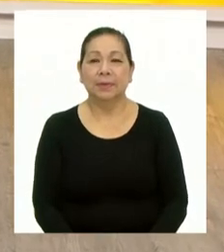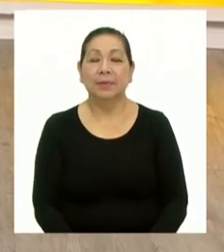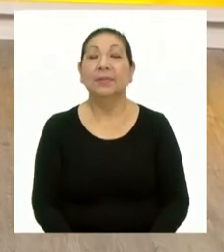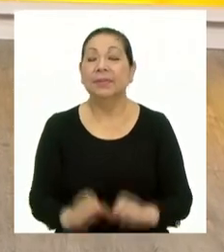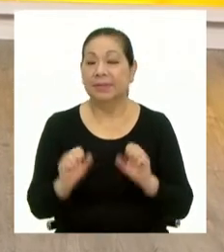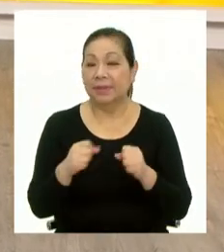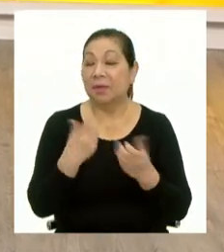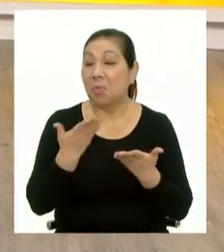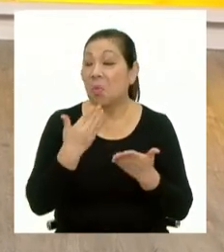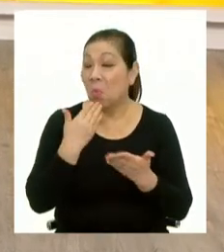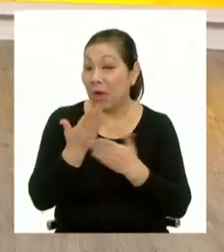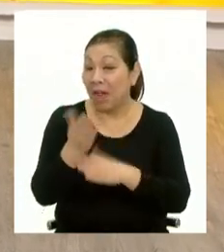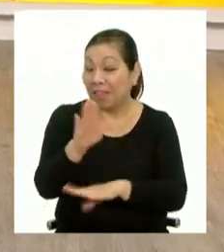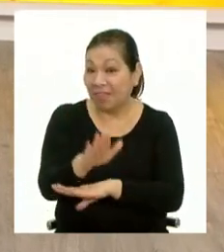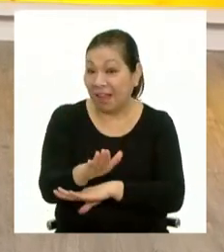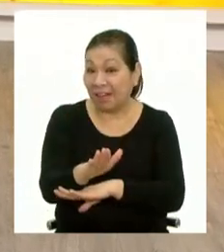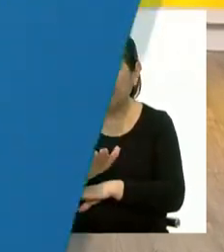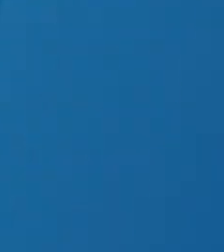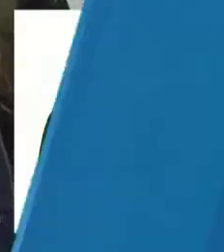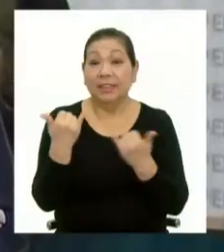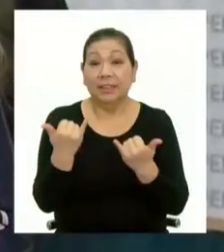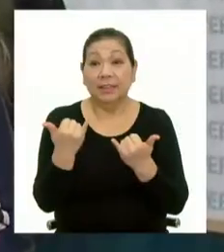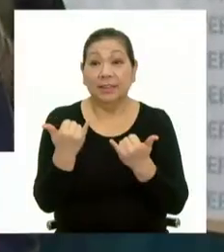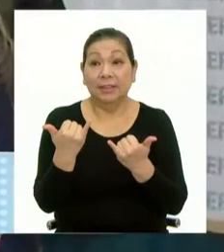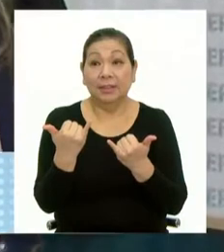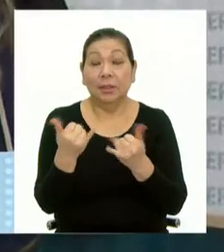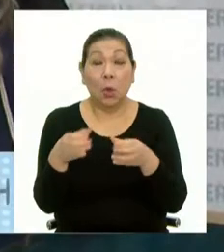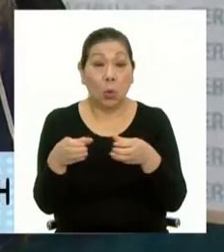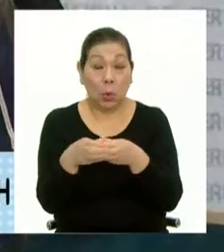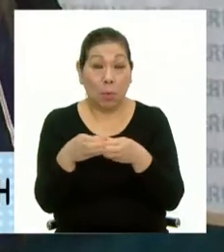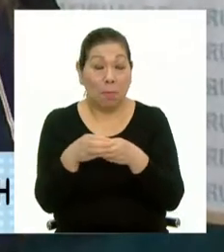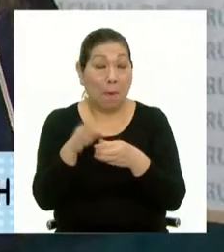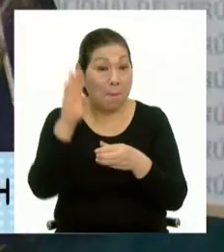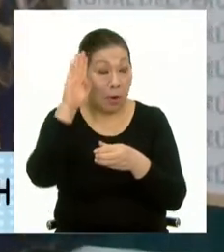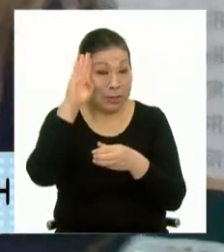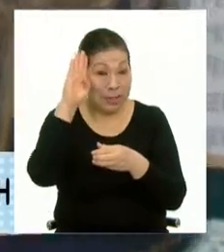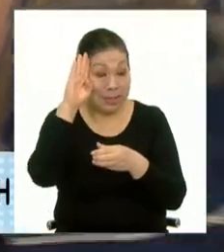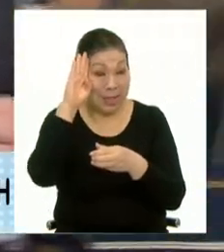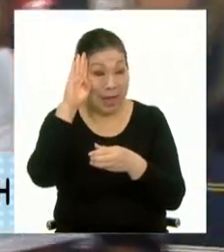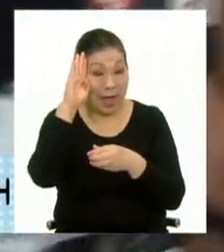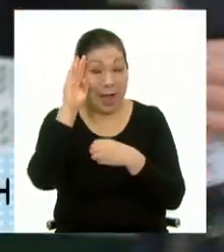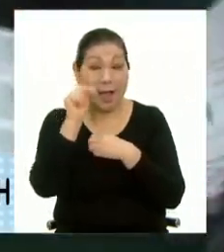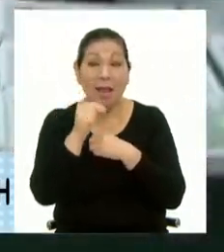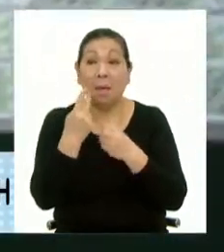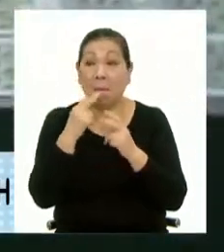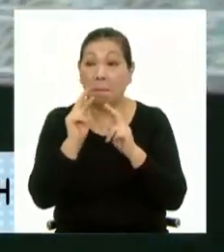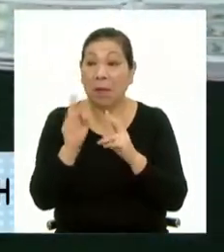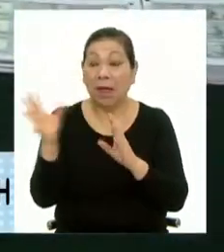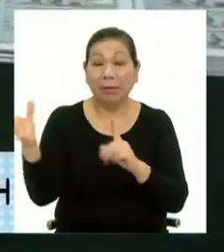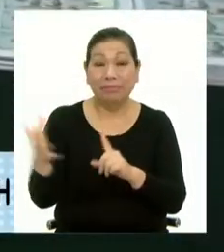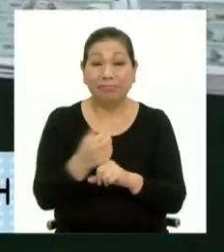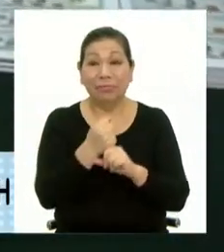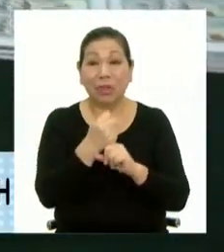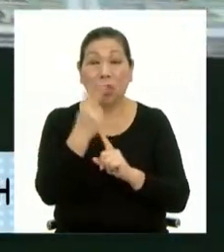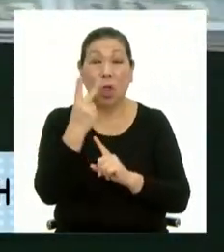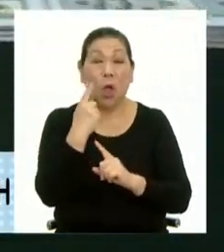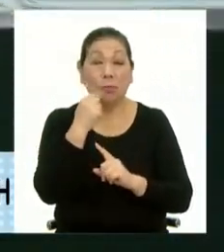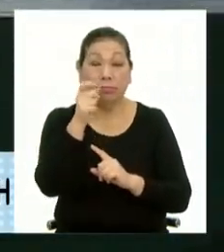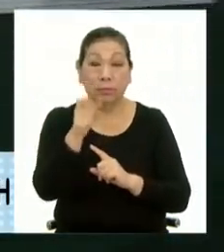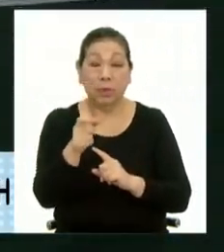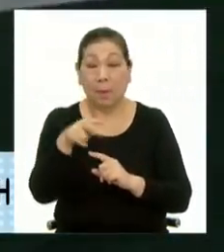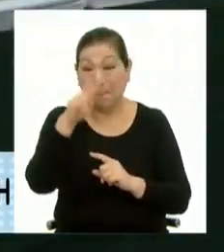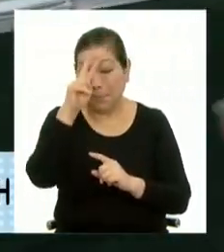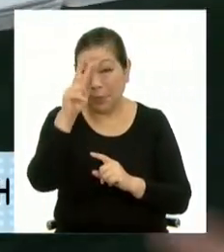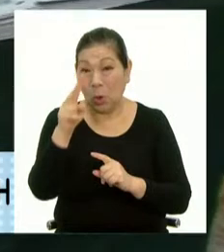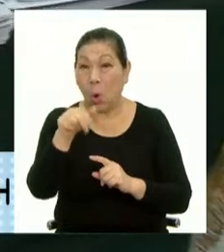Gracias, Paola. ¿Qué tal? Muy buenas tardes. Y a través de un trabajo de inteligencia del Escuadrón Verde de la Policía Nacional ha logrado capturar a dos sujetos, uno